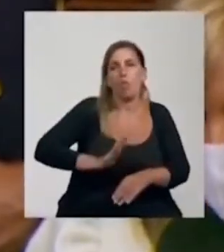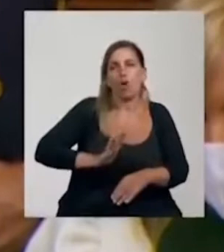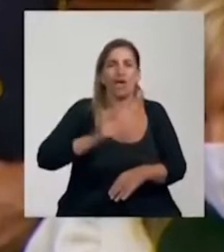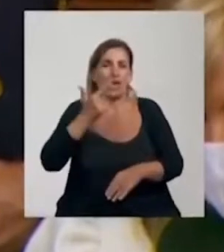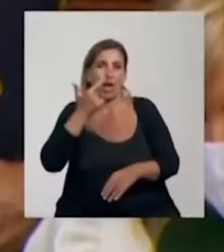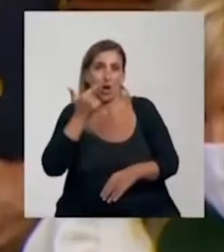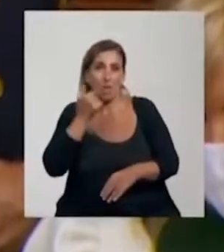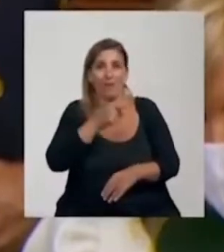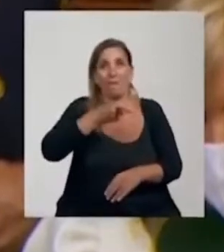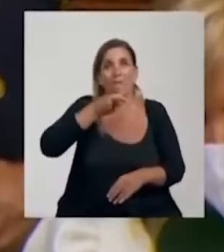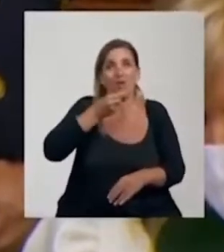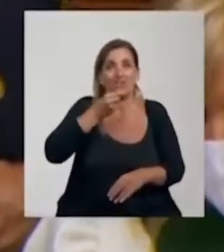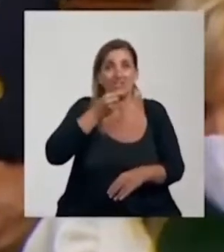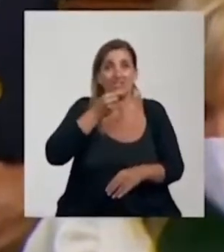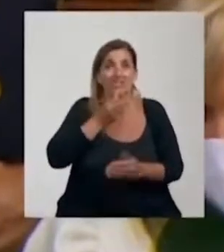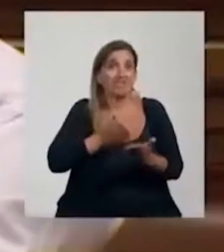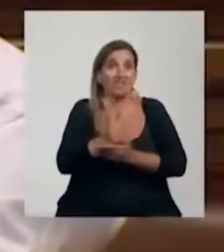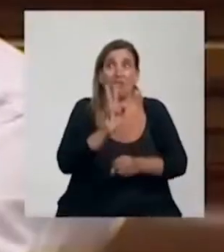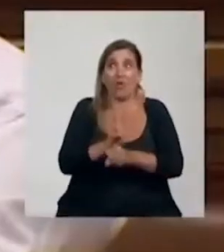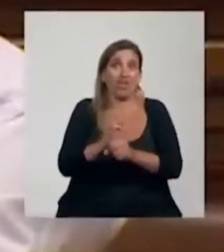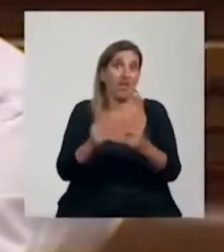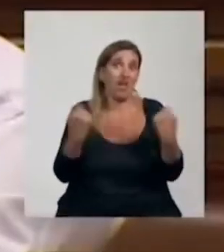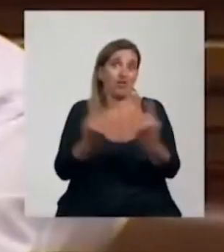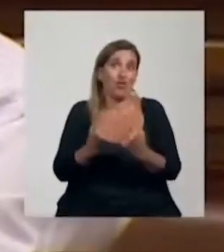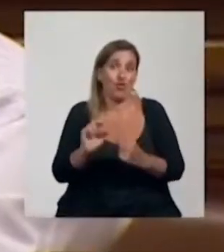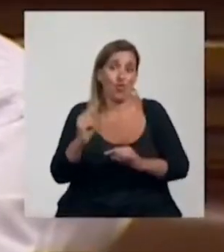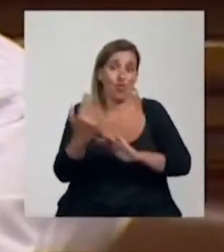que nos cuidan a nosotros.